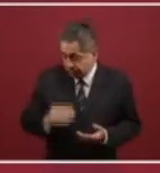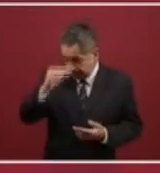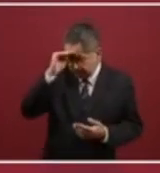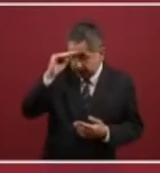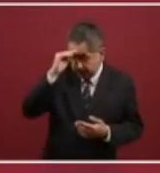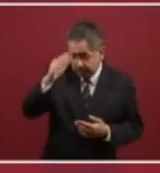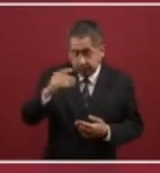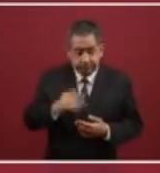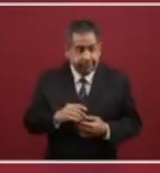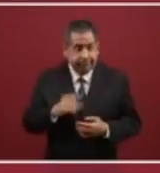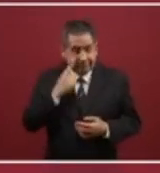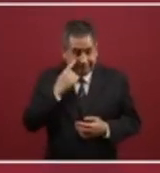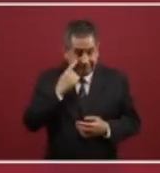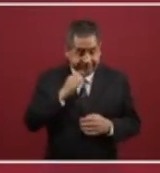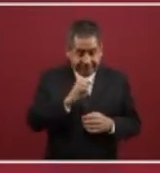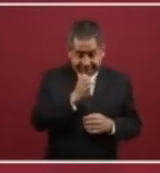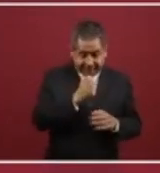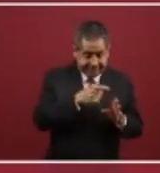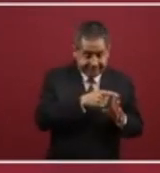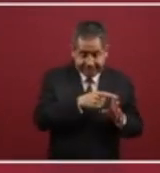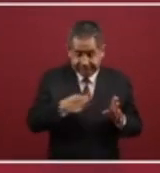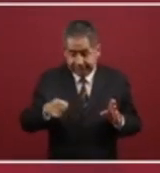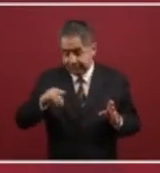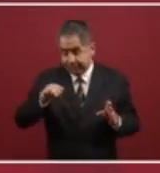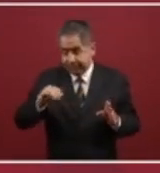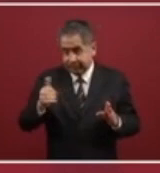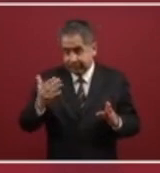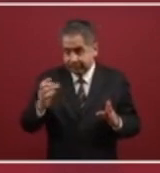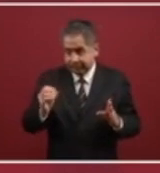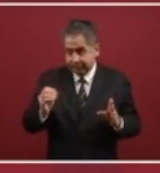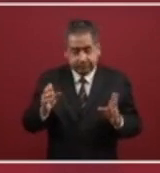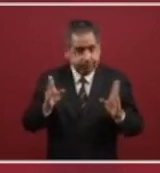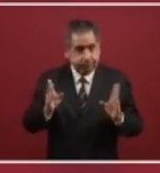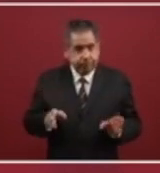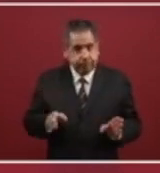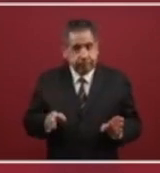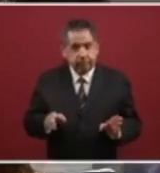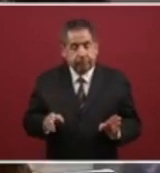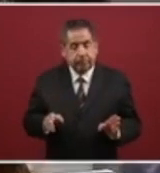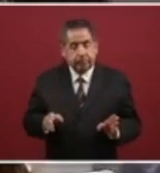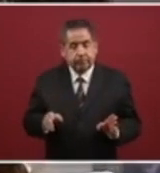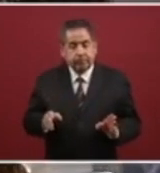del mes de enero al mes de mayo llegaron